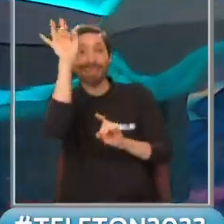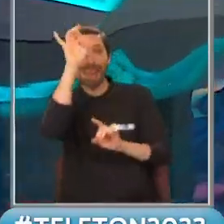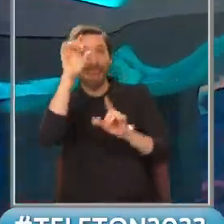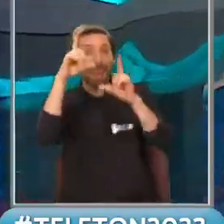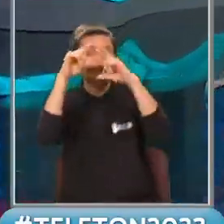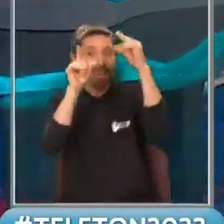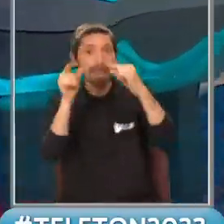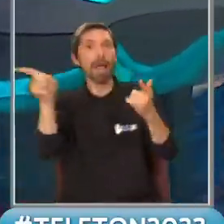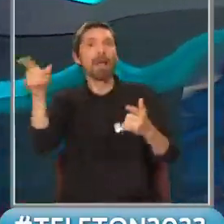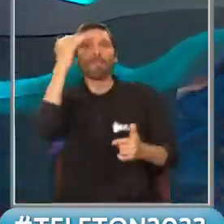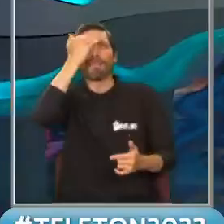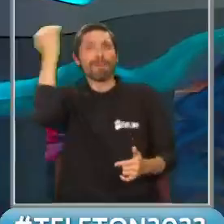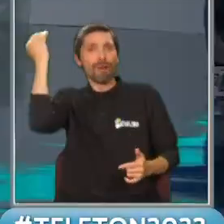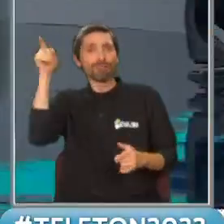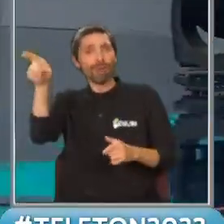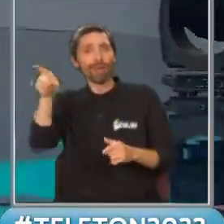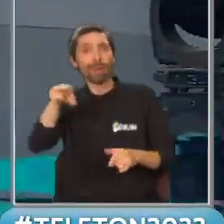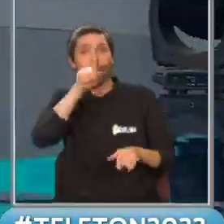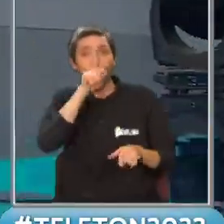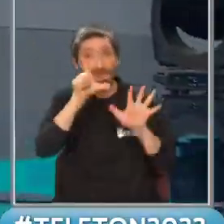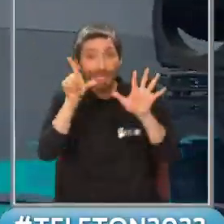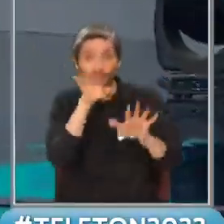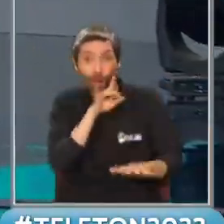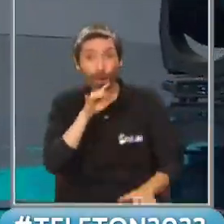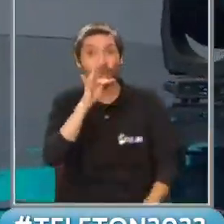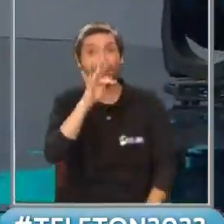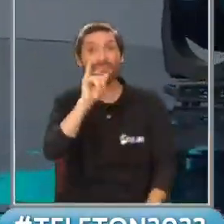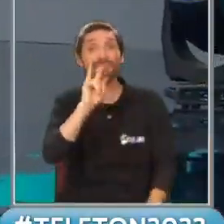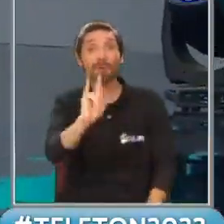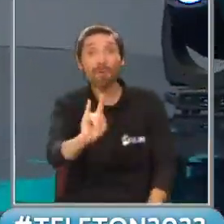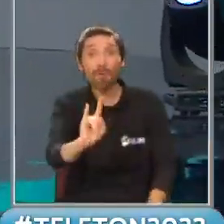estrella viene fiu